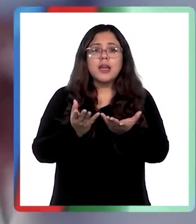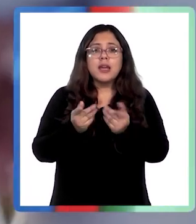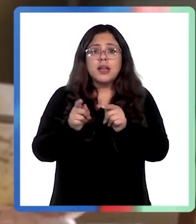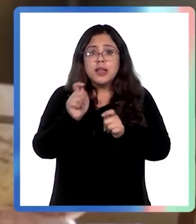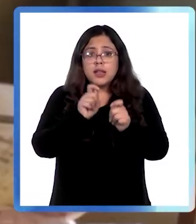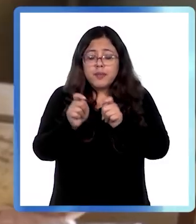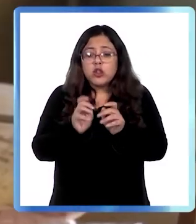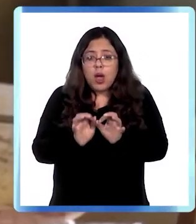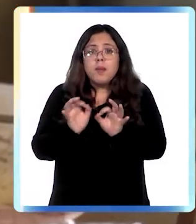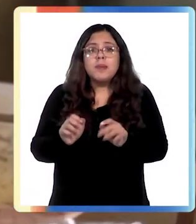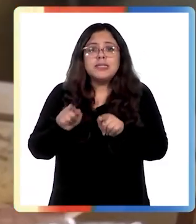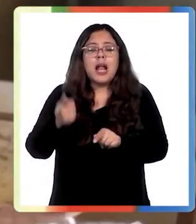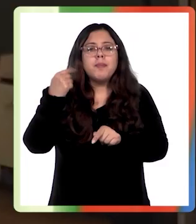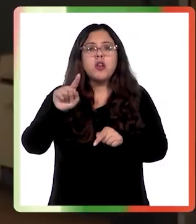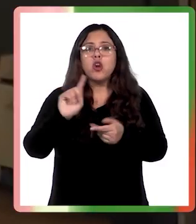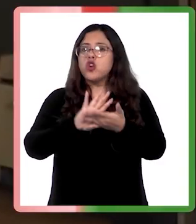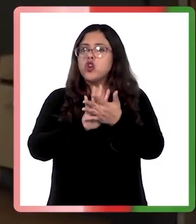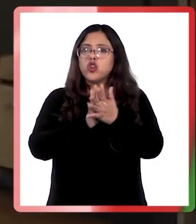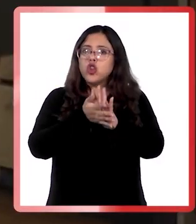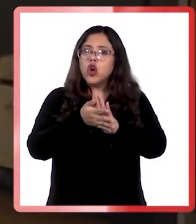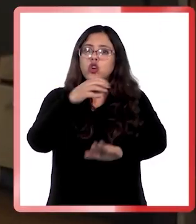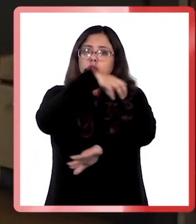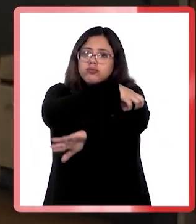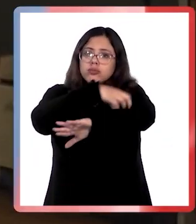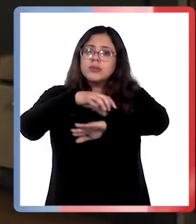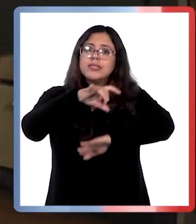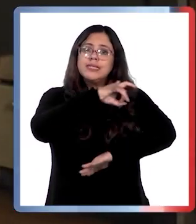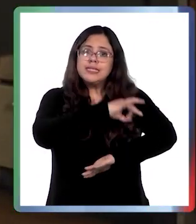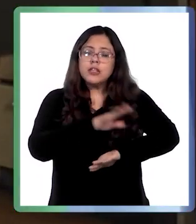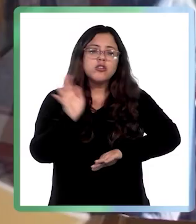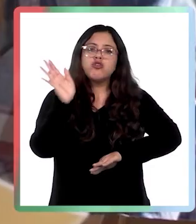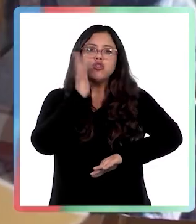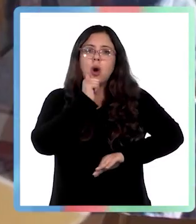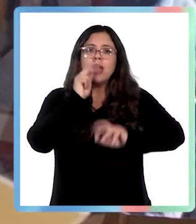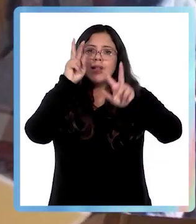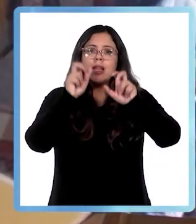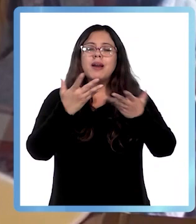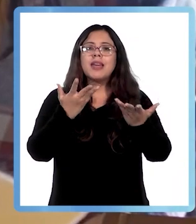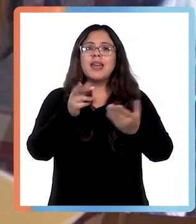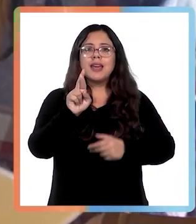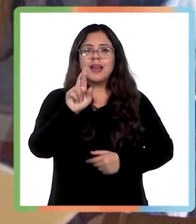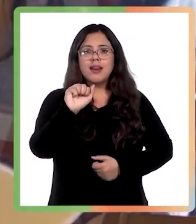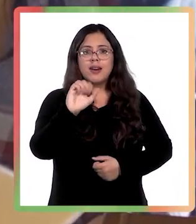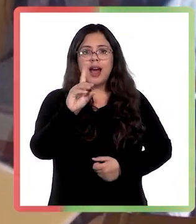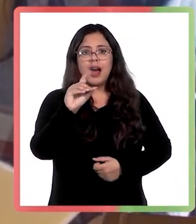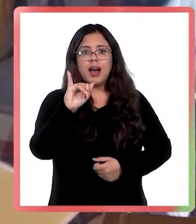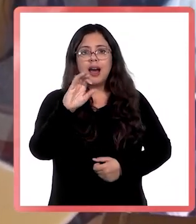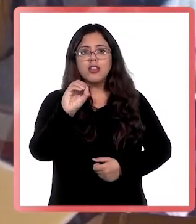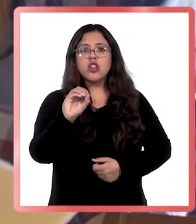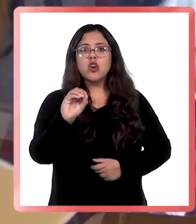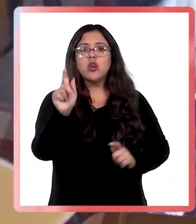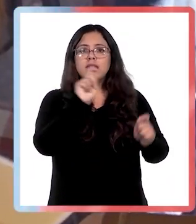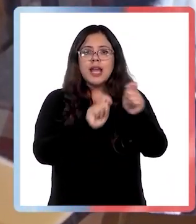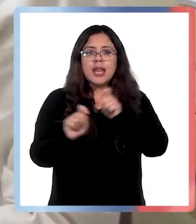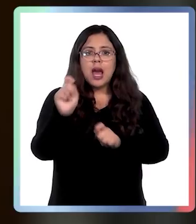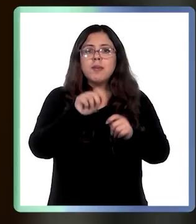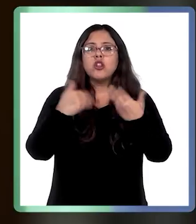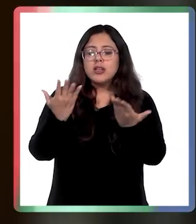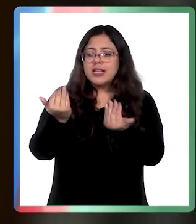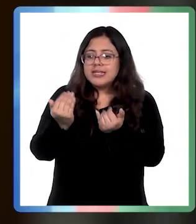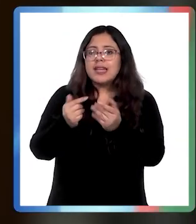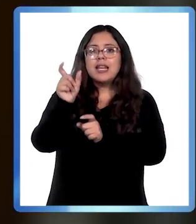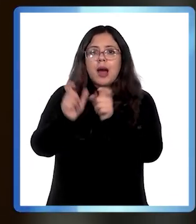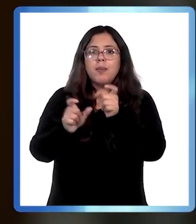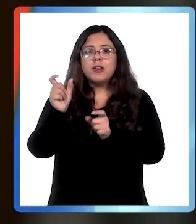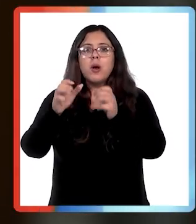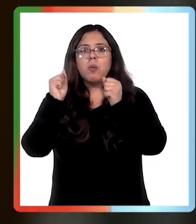No en todo Chile hay radioterapia, así es que eso implica coordinaciones para que los pacientes se muevan a distintos centros